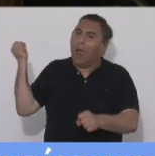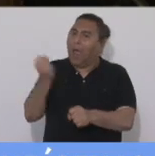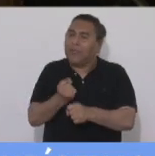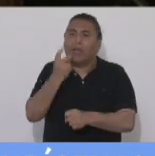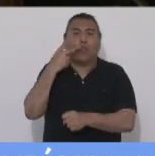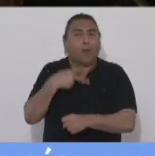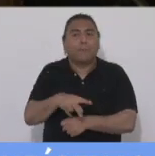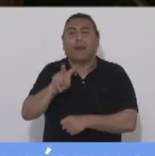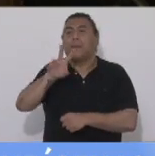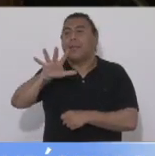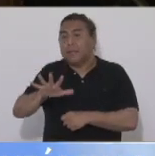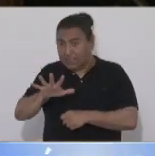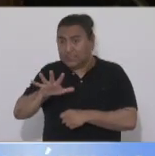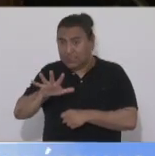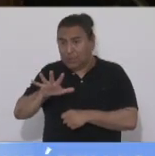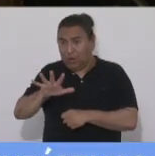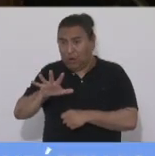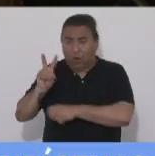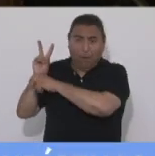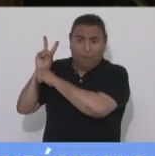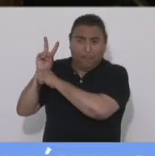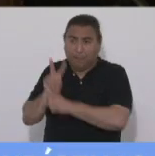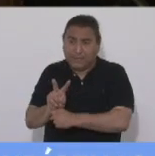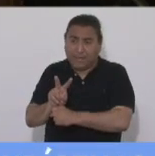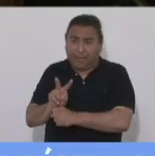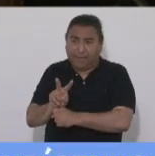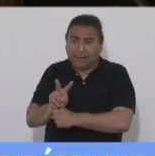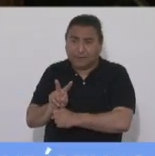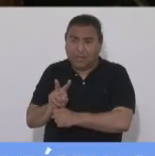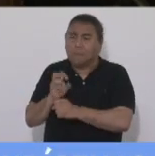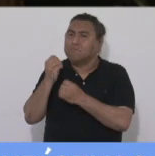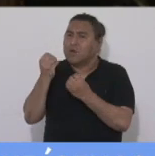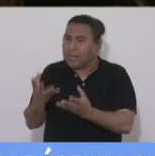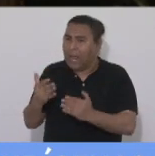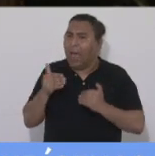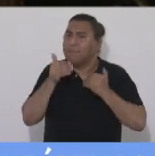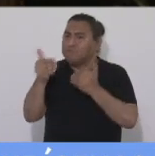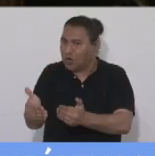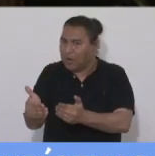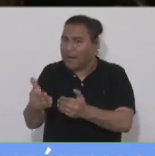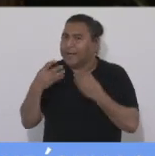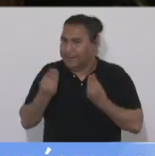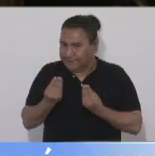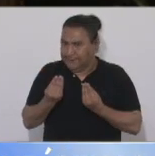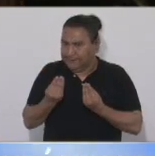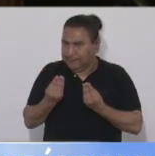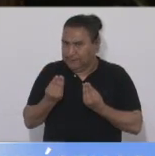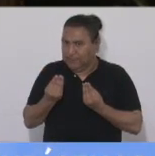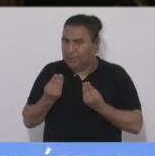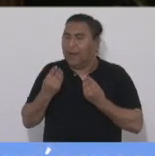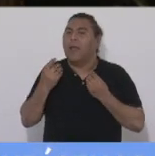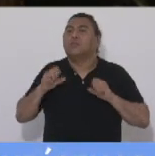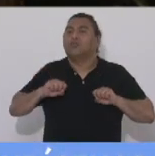2025, estén preservadas, porque la prórroga justamente lo que hace es suspender